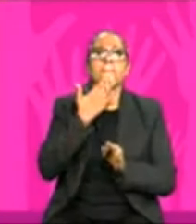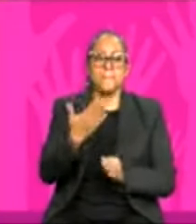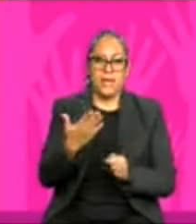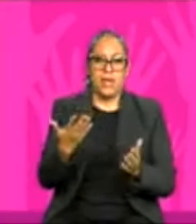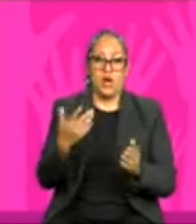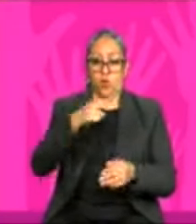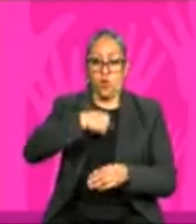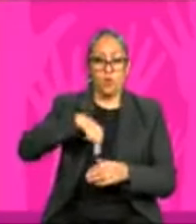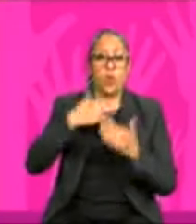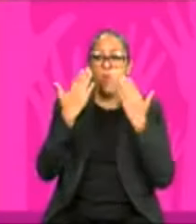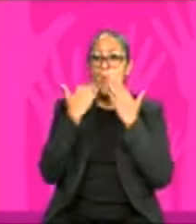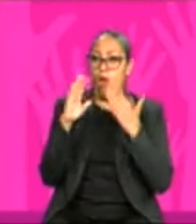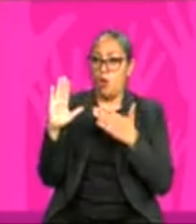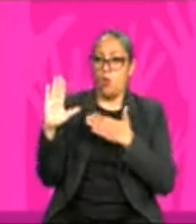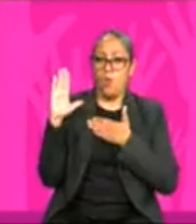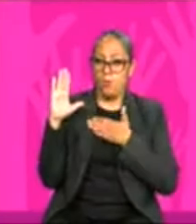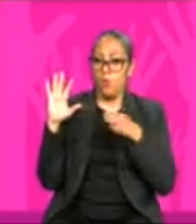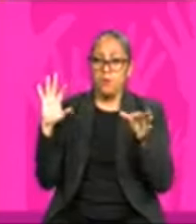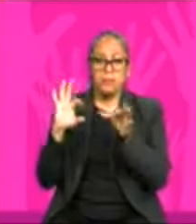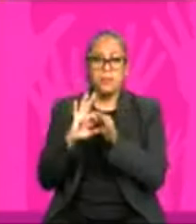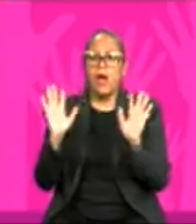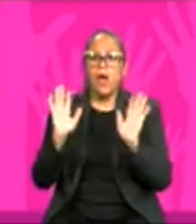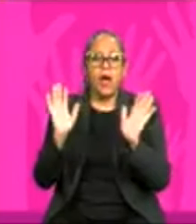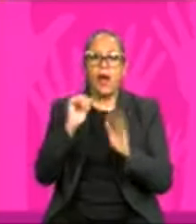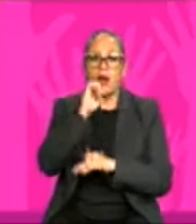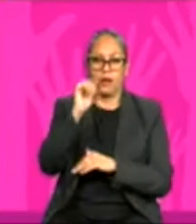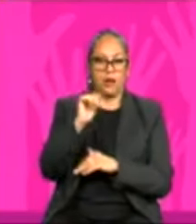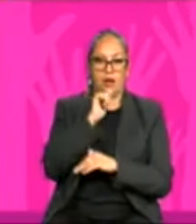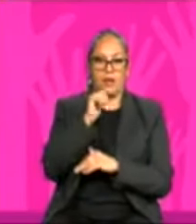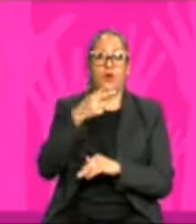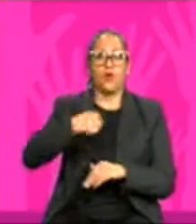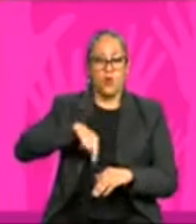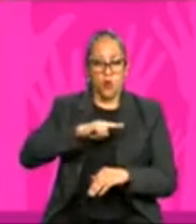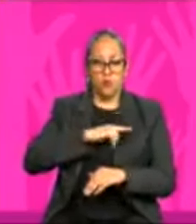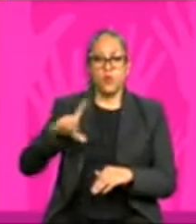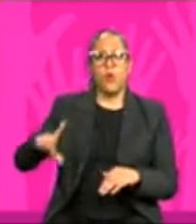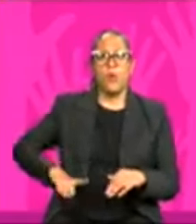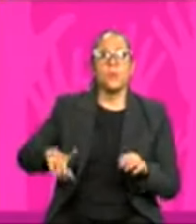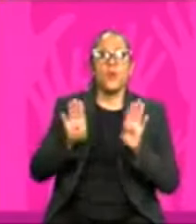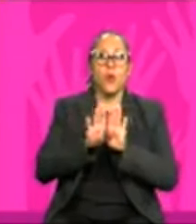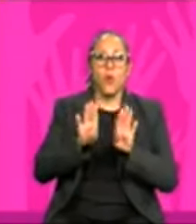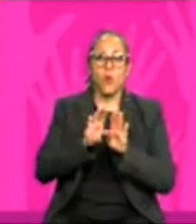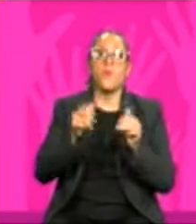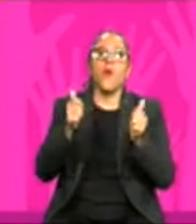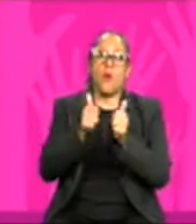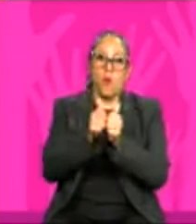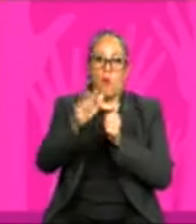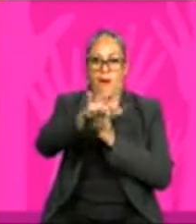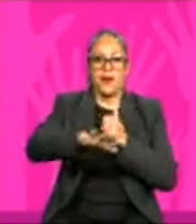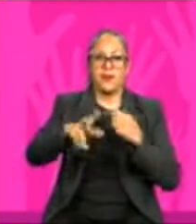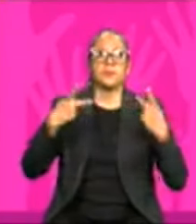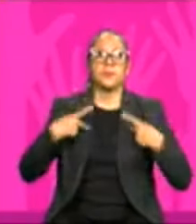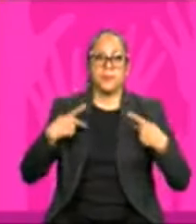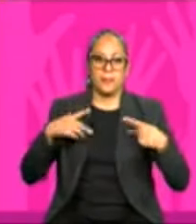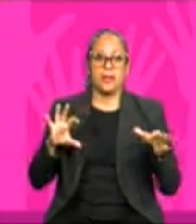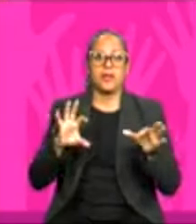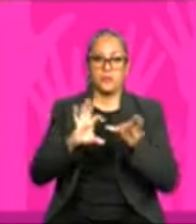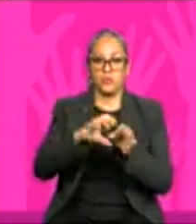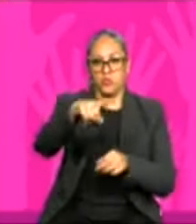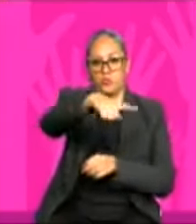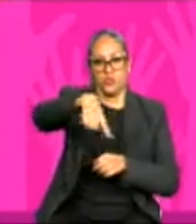compromisos ni políticos ni económicos. Nosotros vamos a gobernar con el pueblo, porque es quien decide, y este 2